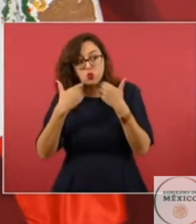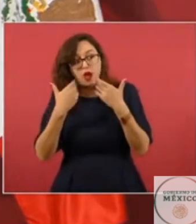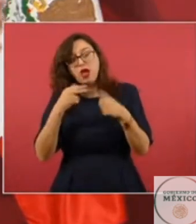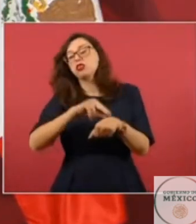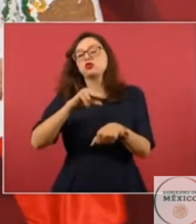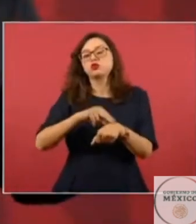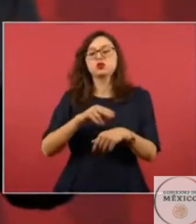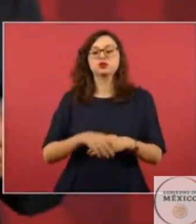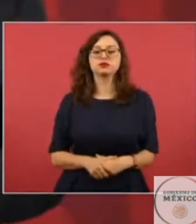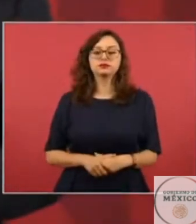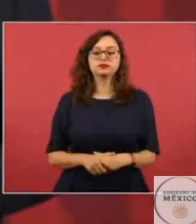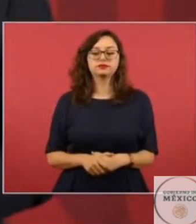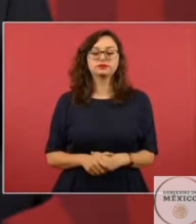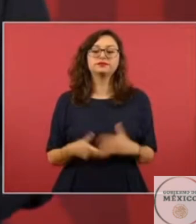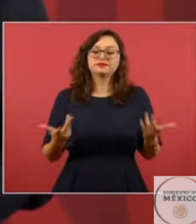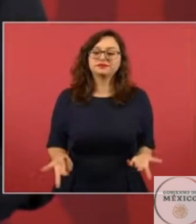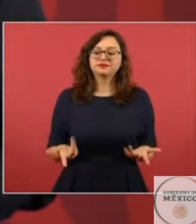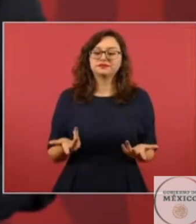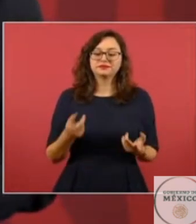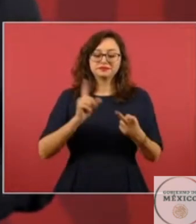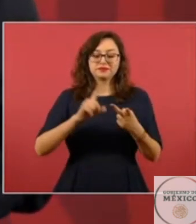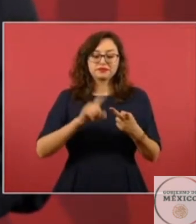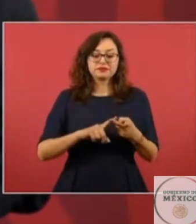no hay. Yo les platicaba de que lo primero que hice